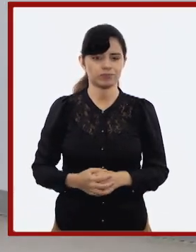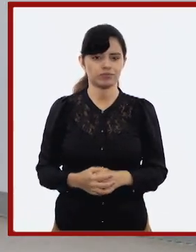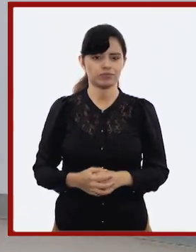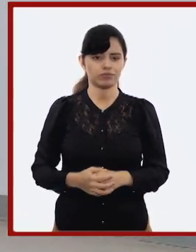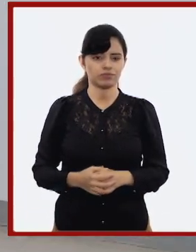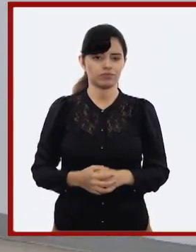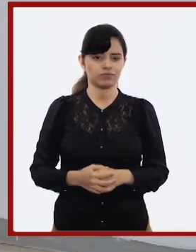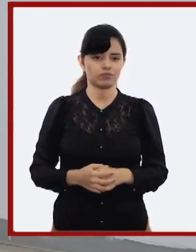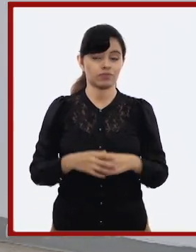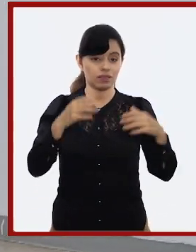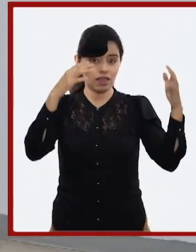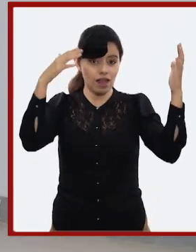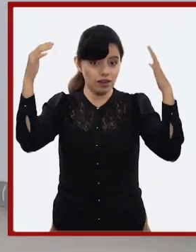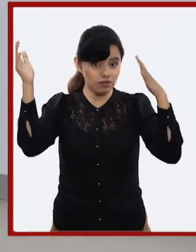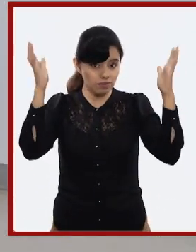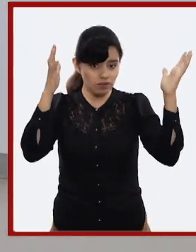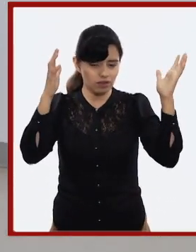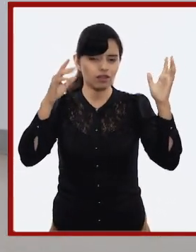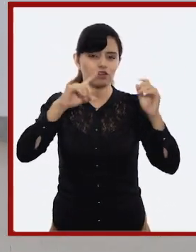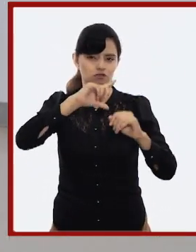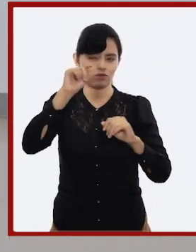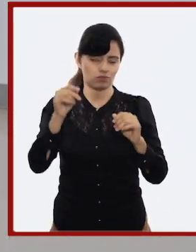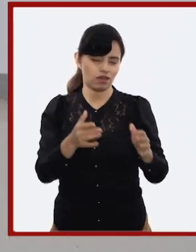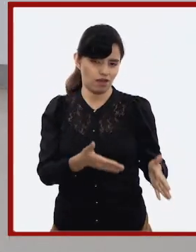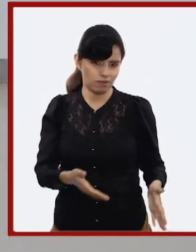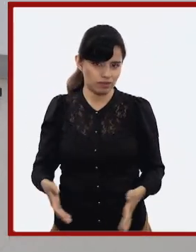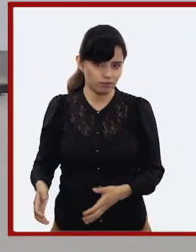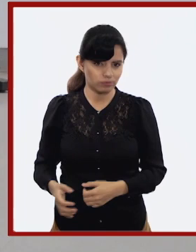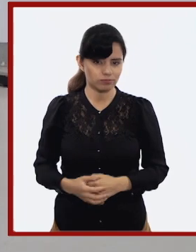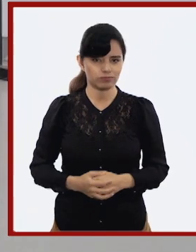Arriba y luego abajo.